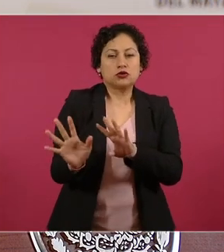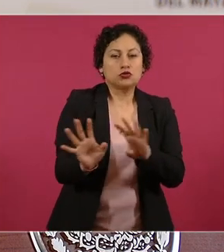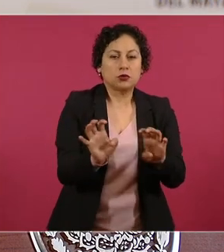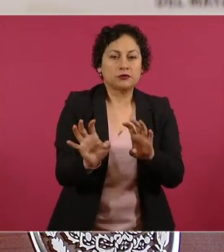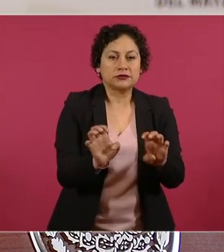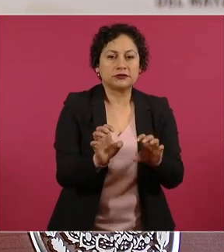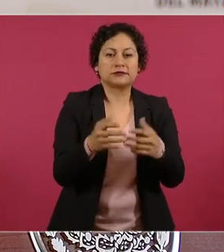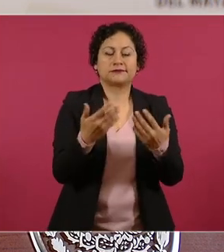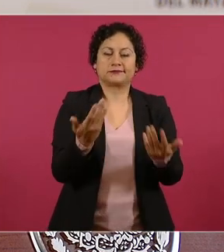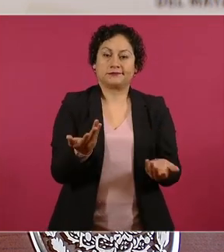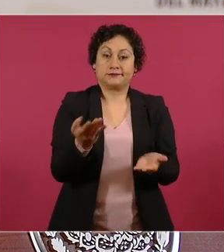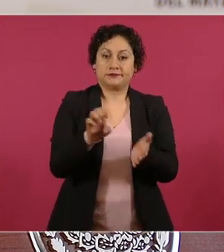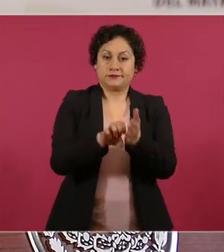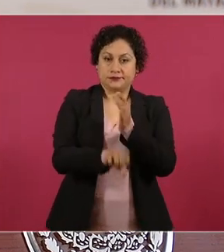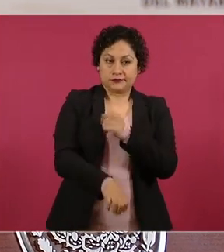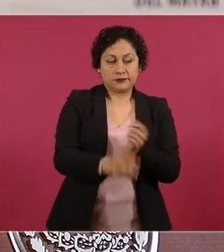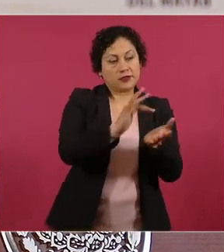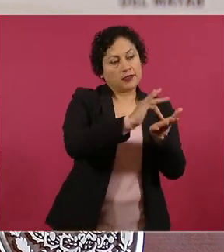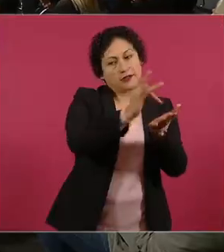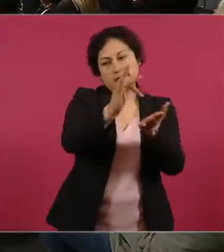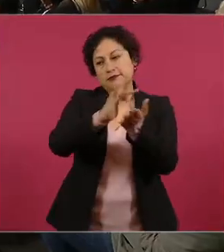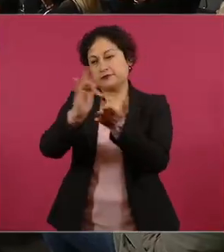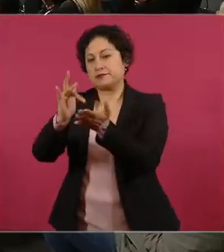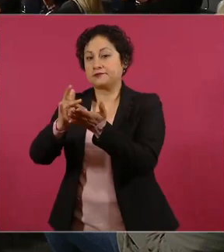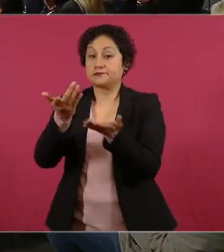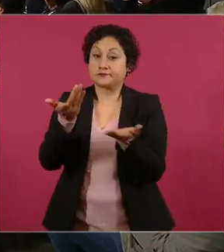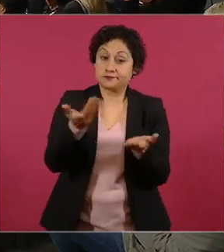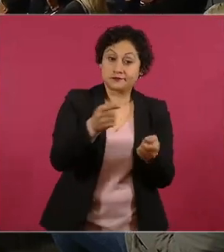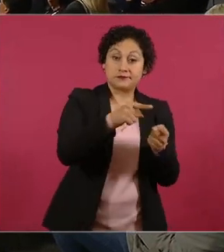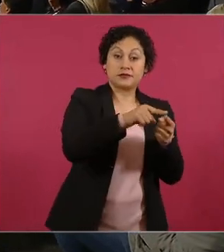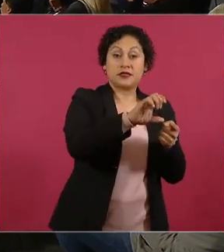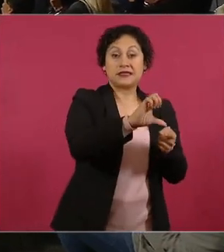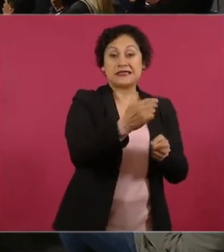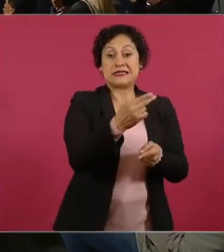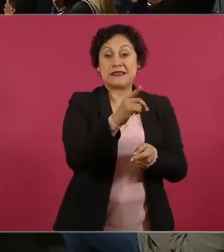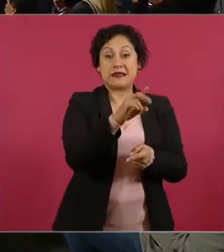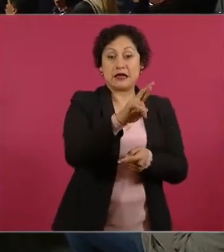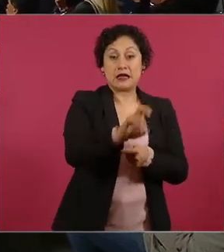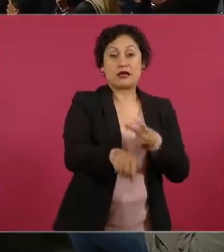Agradecemos a Chedraui, agradecemos a Walmart, a Soriana.